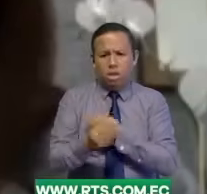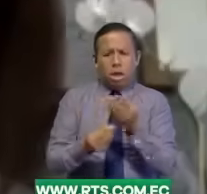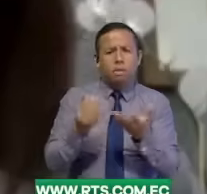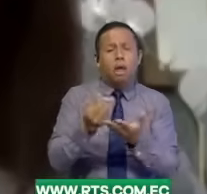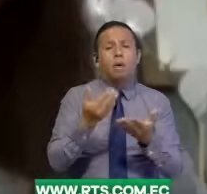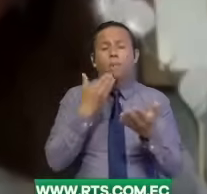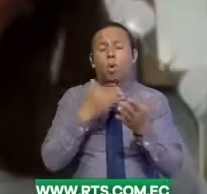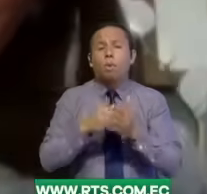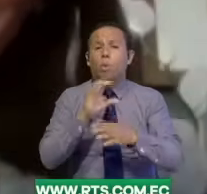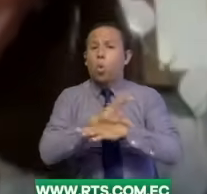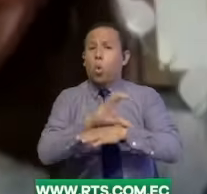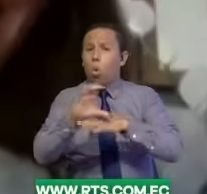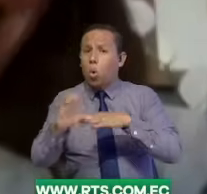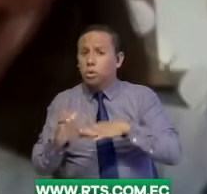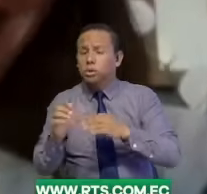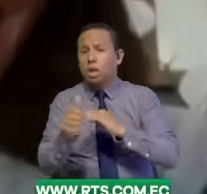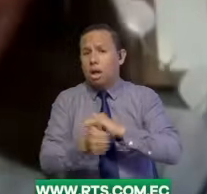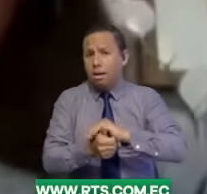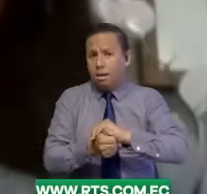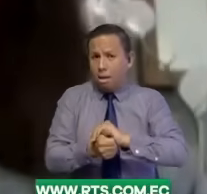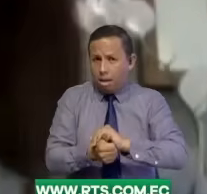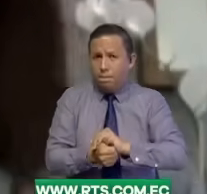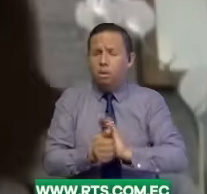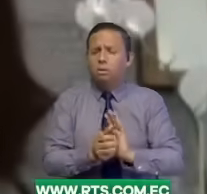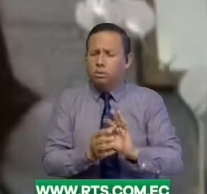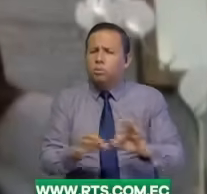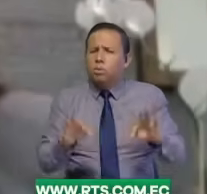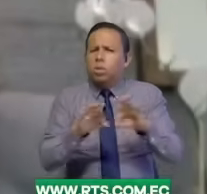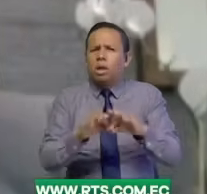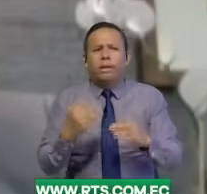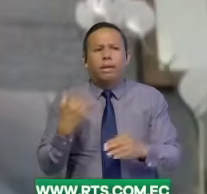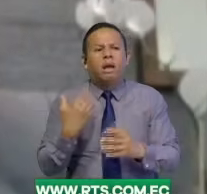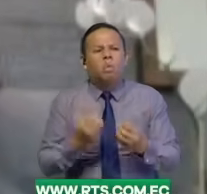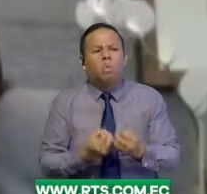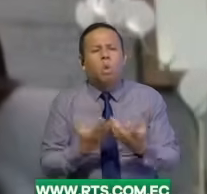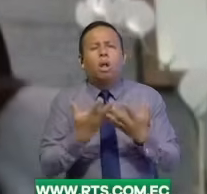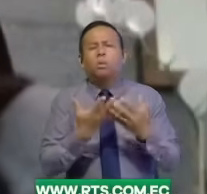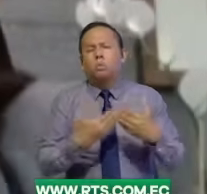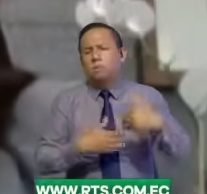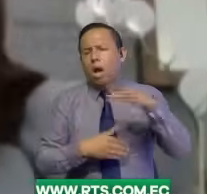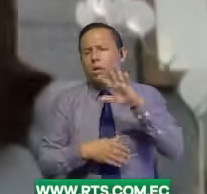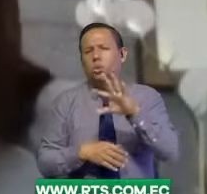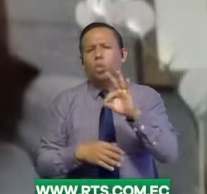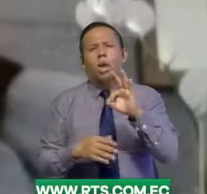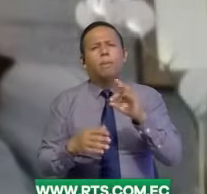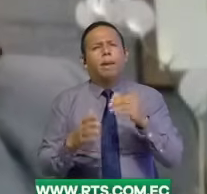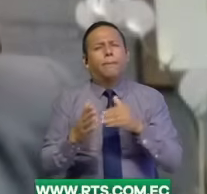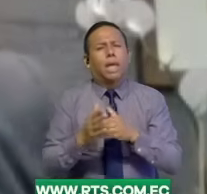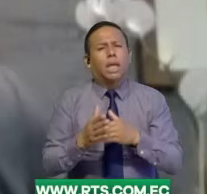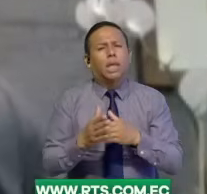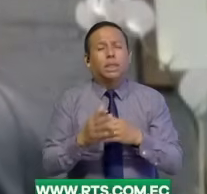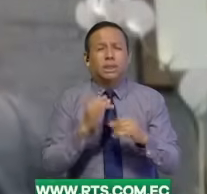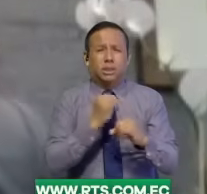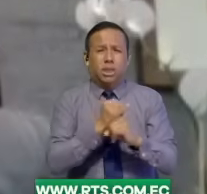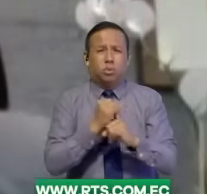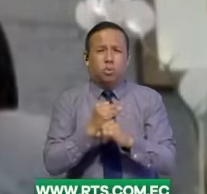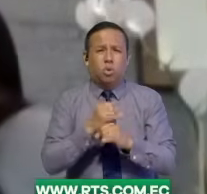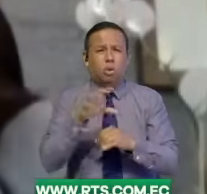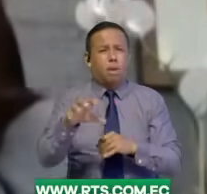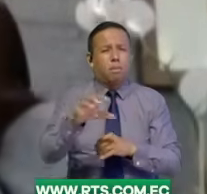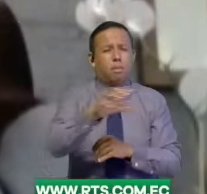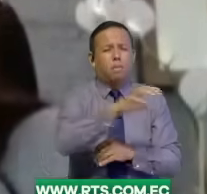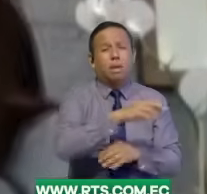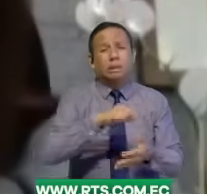Costa Galápagos hay que tomar en cuenta que existen más de 9 mil instituciones educativas, así que es una